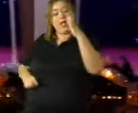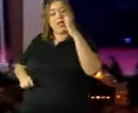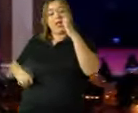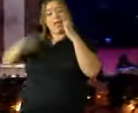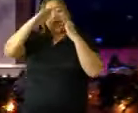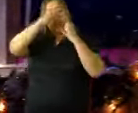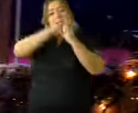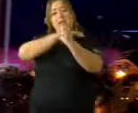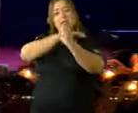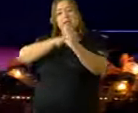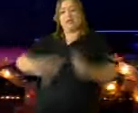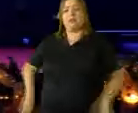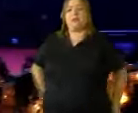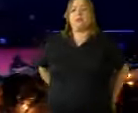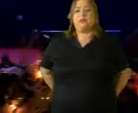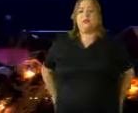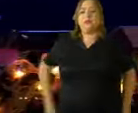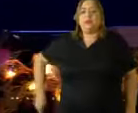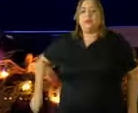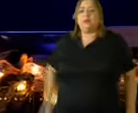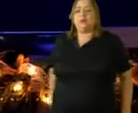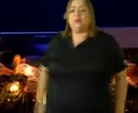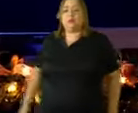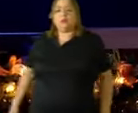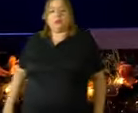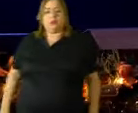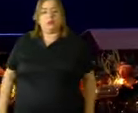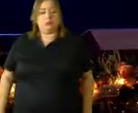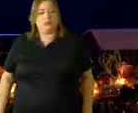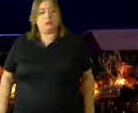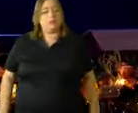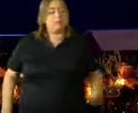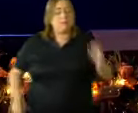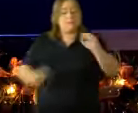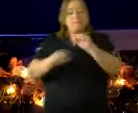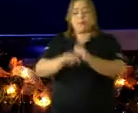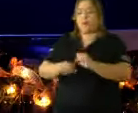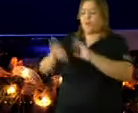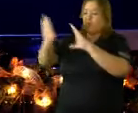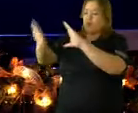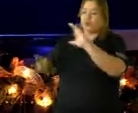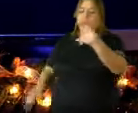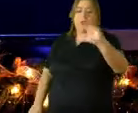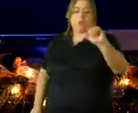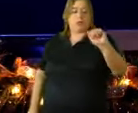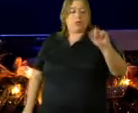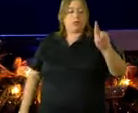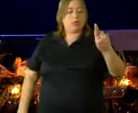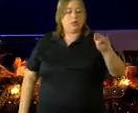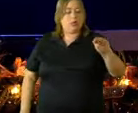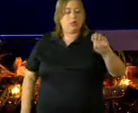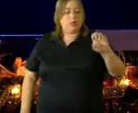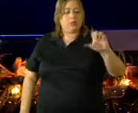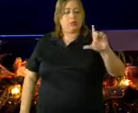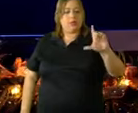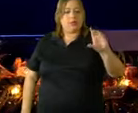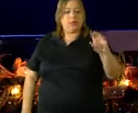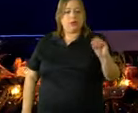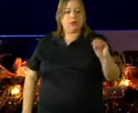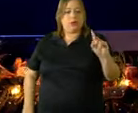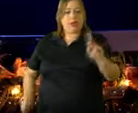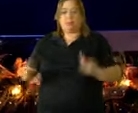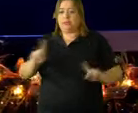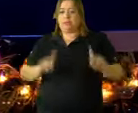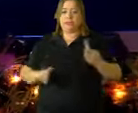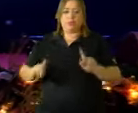primera visita, de hecho, cuando hice el live desde el Monte Carmelo, la gente enloqueció.